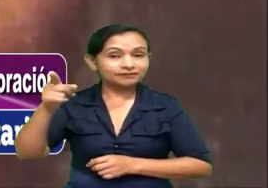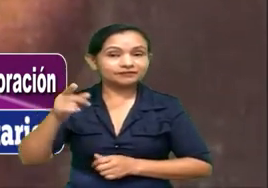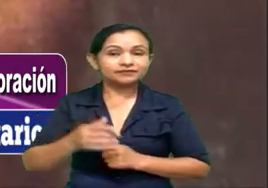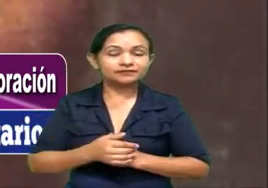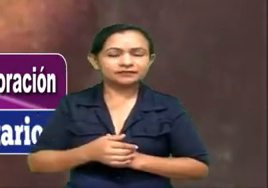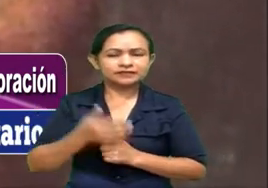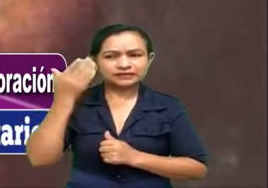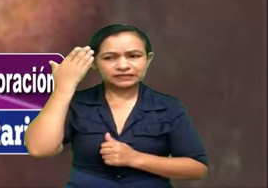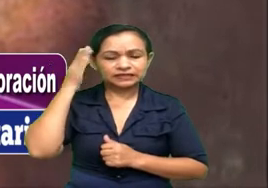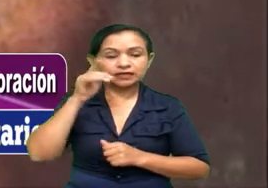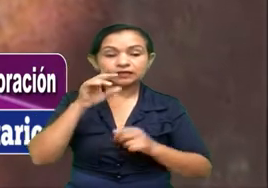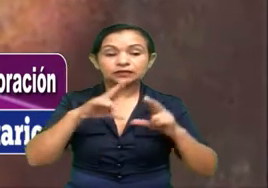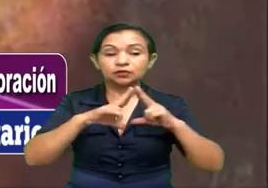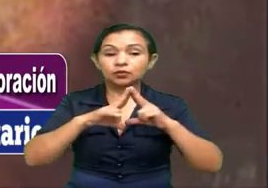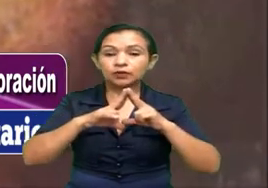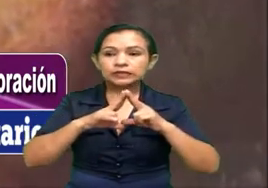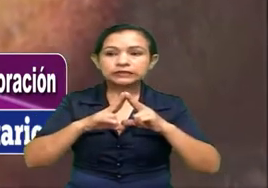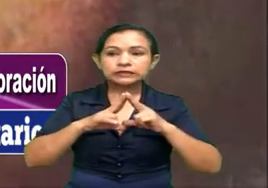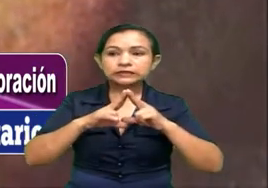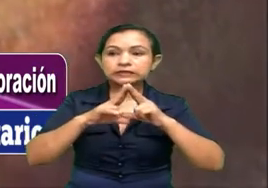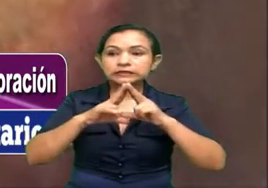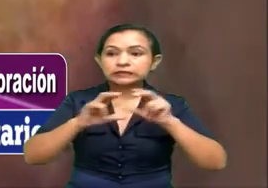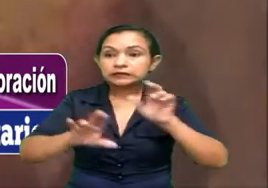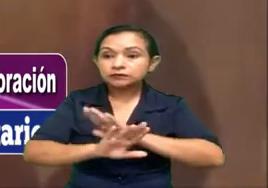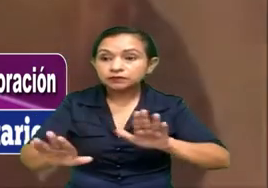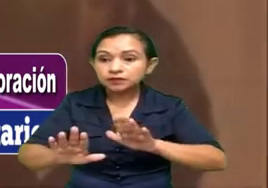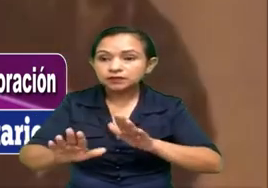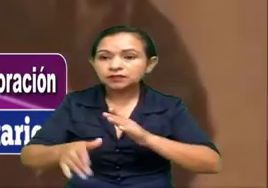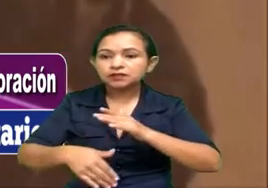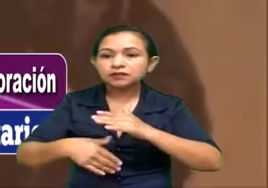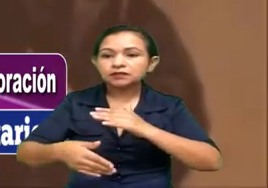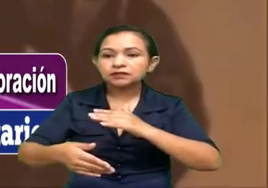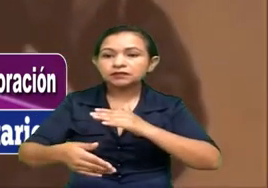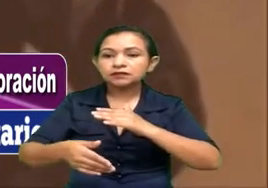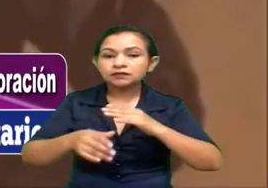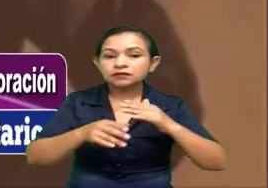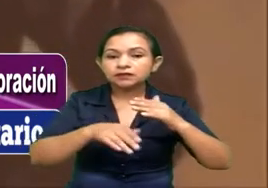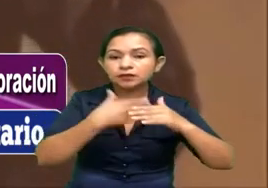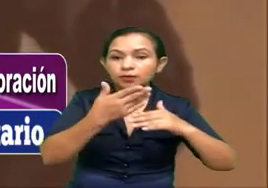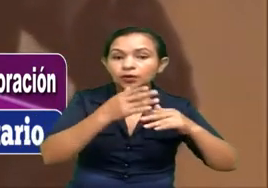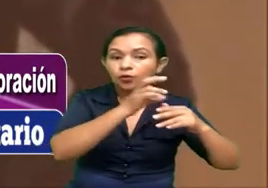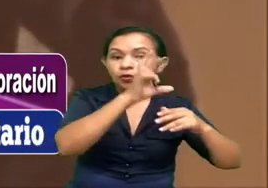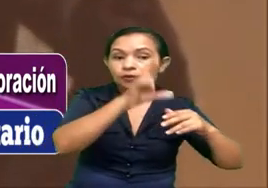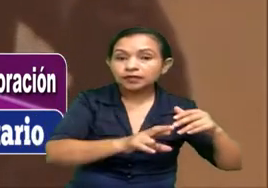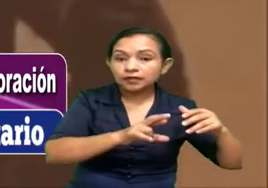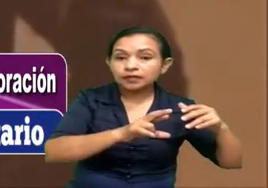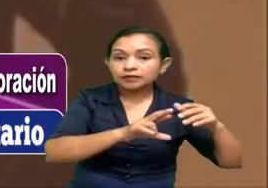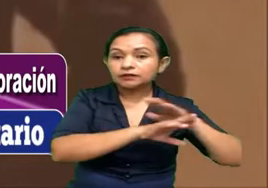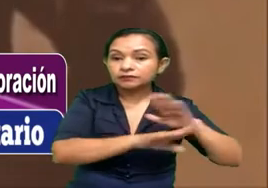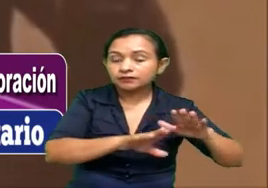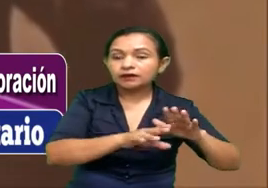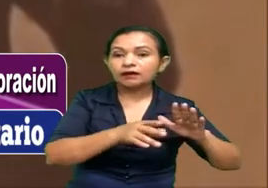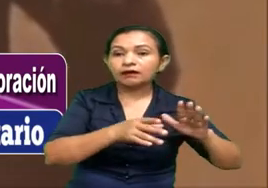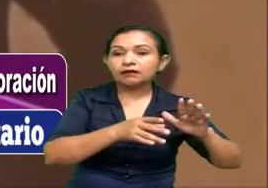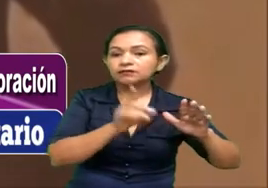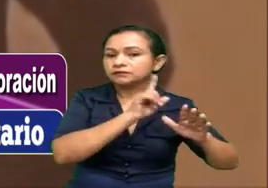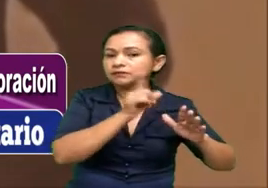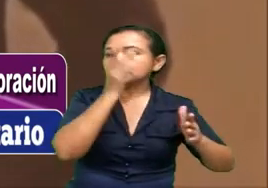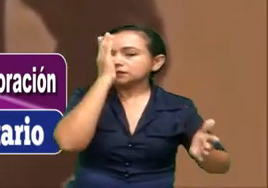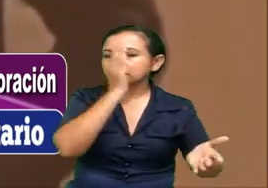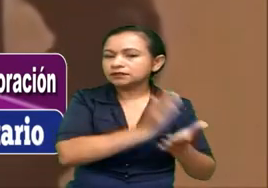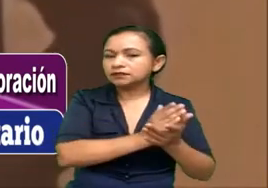con Nicaragua y después iban con ellos. Y por eso es que Costa Rica